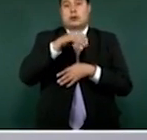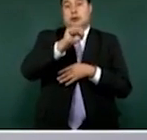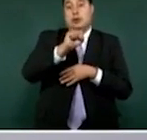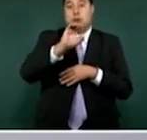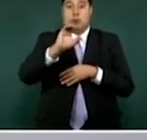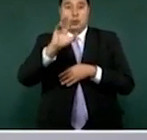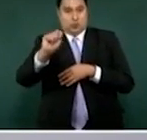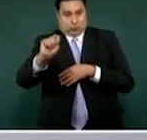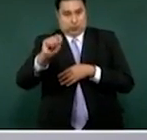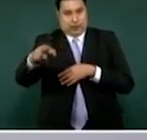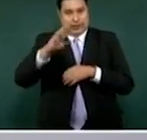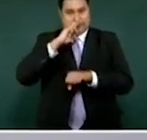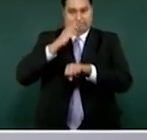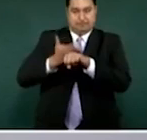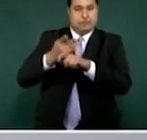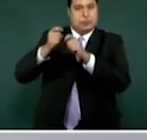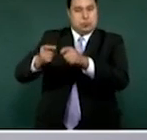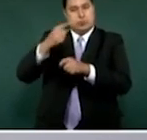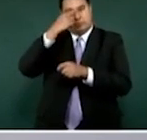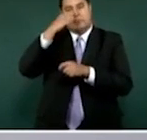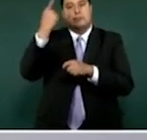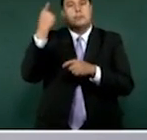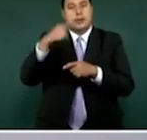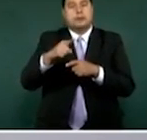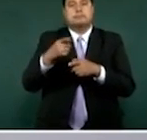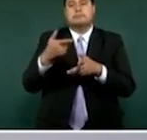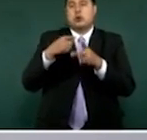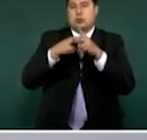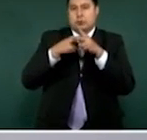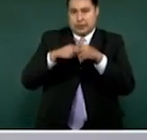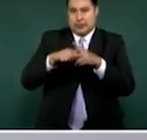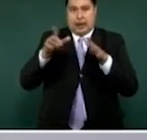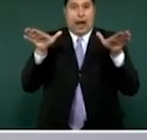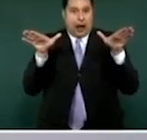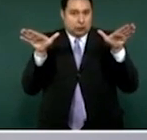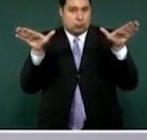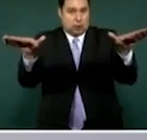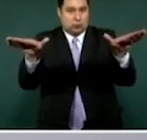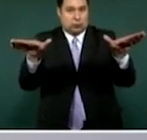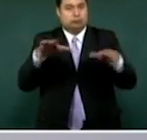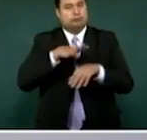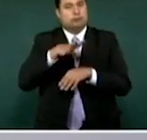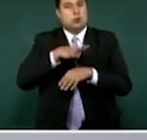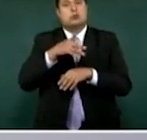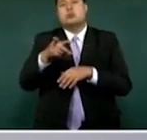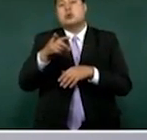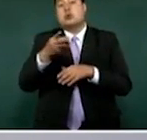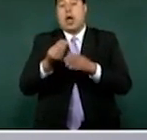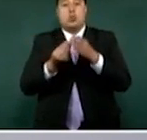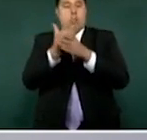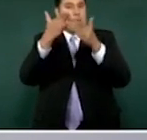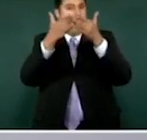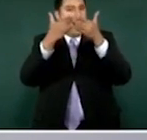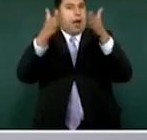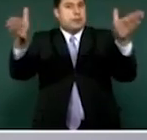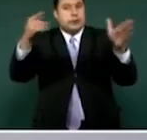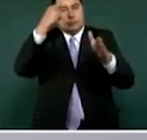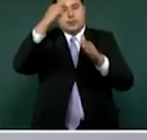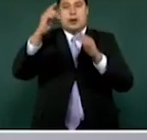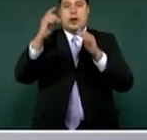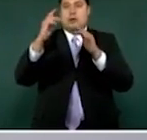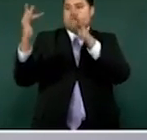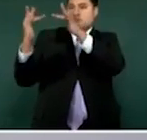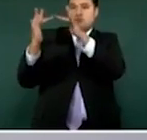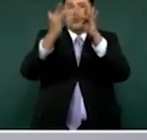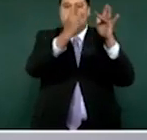y Transportes para que se pueda llevar a cabo este aeropuerto, que sin duda va a abrir nuevos horizontes de comunicación